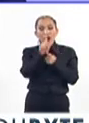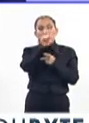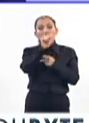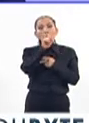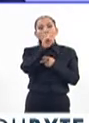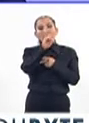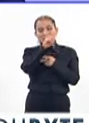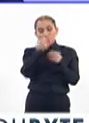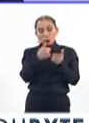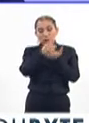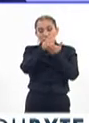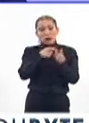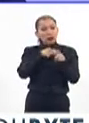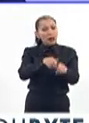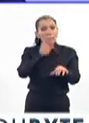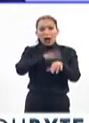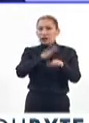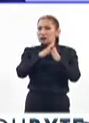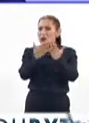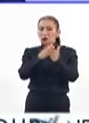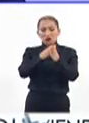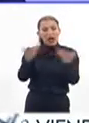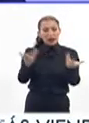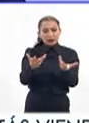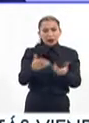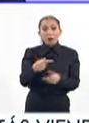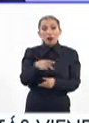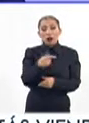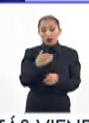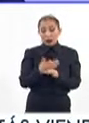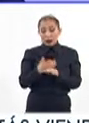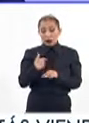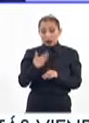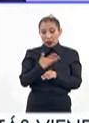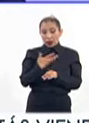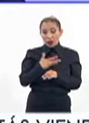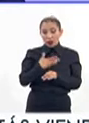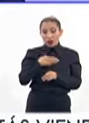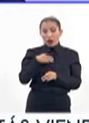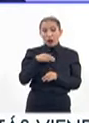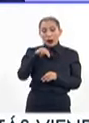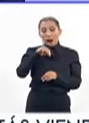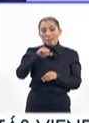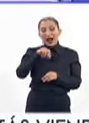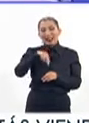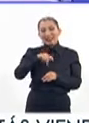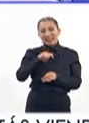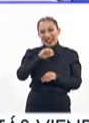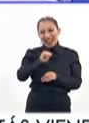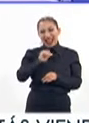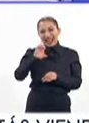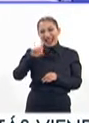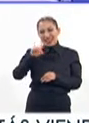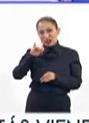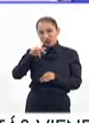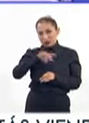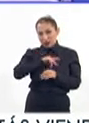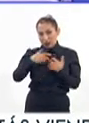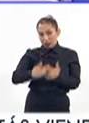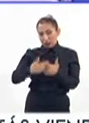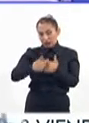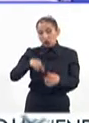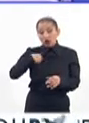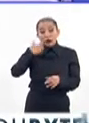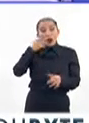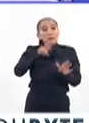Lupercio, porque se van a seguir publicando, aunque ahora yo tengo una cosa que se llama Manteca Ediciones y que tiene el propósito de seguir